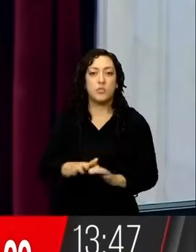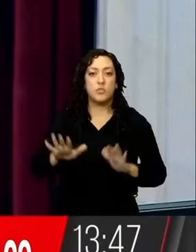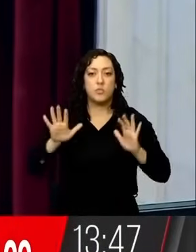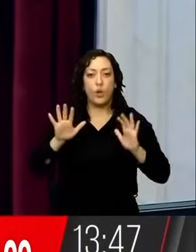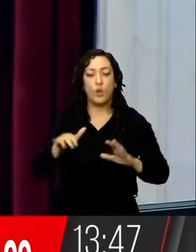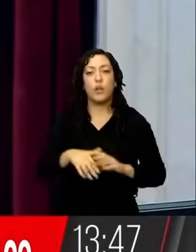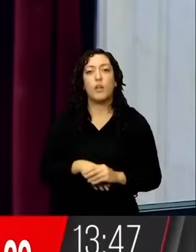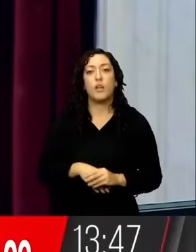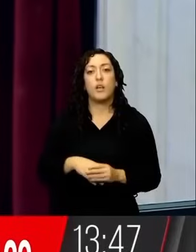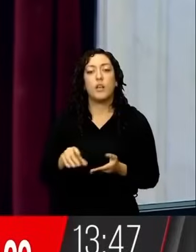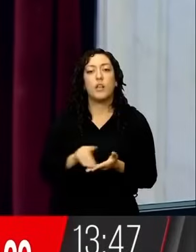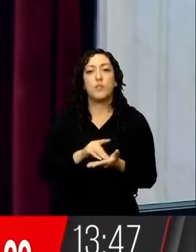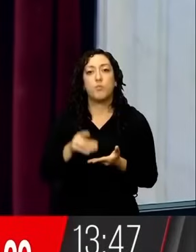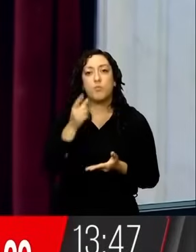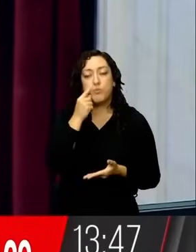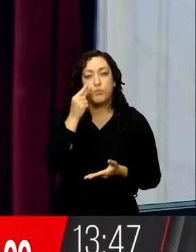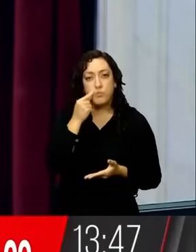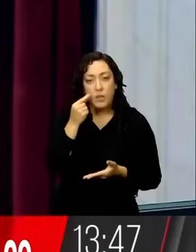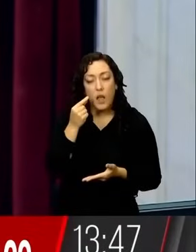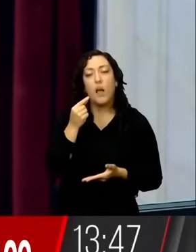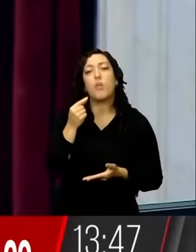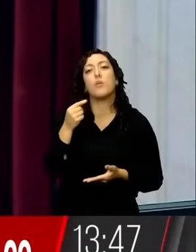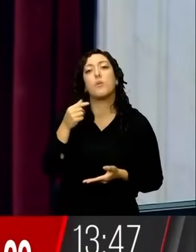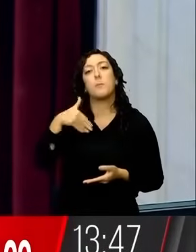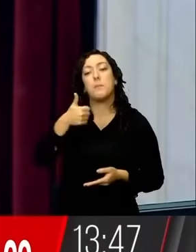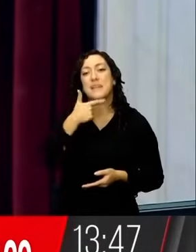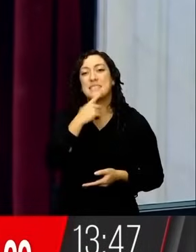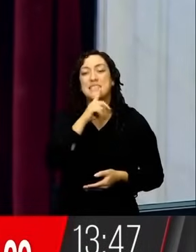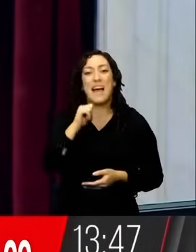Abstención. Diputado Magalí Mastaler.